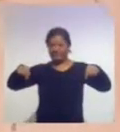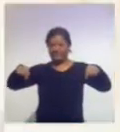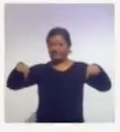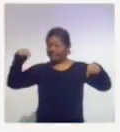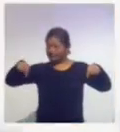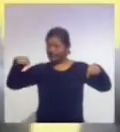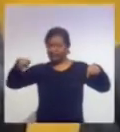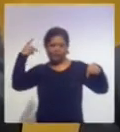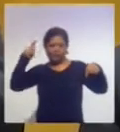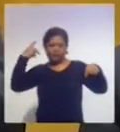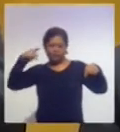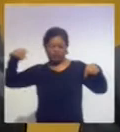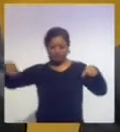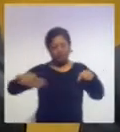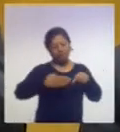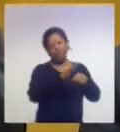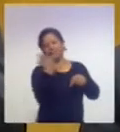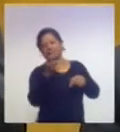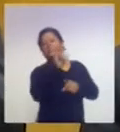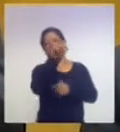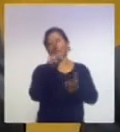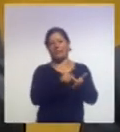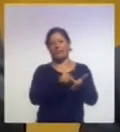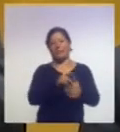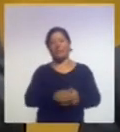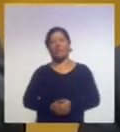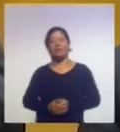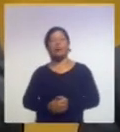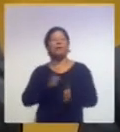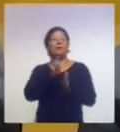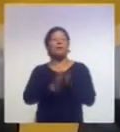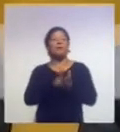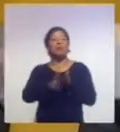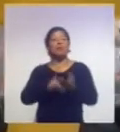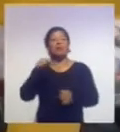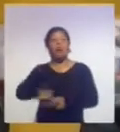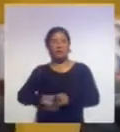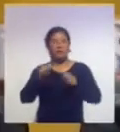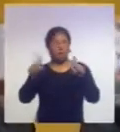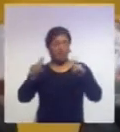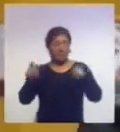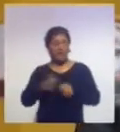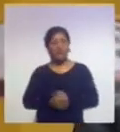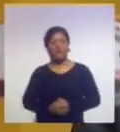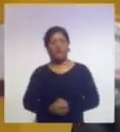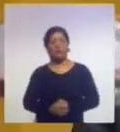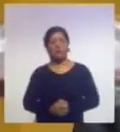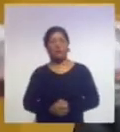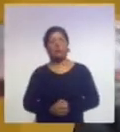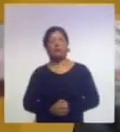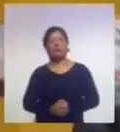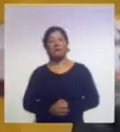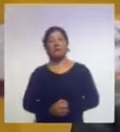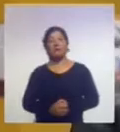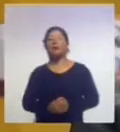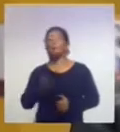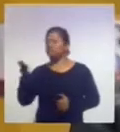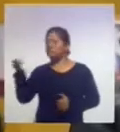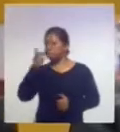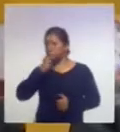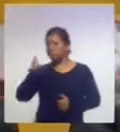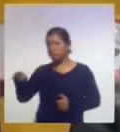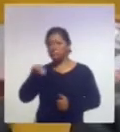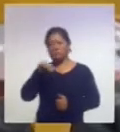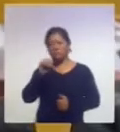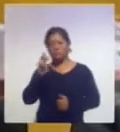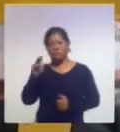Puebla. El ferrocarril es un distintivo de Tlaxcala porque al estar en el centro del país, pues como decía el maestro de la Mora, cruza